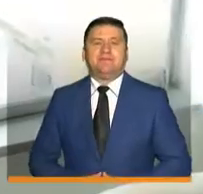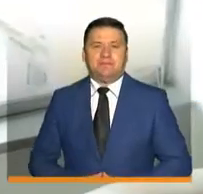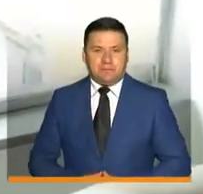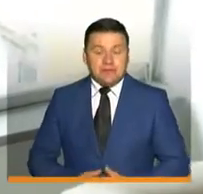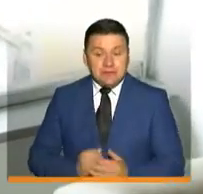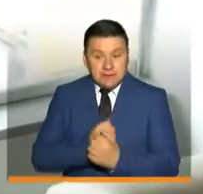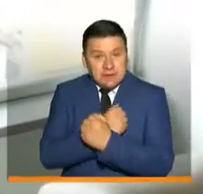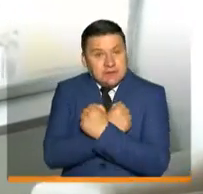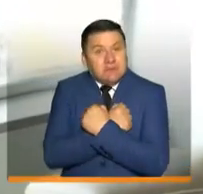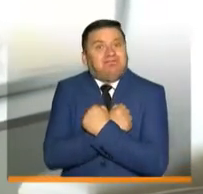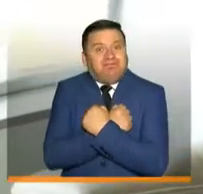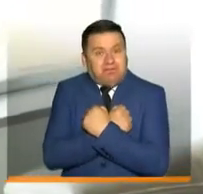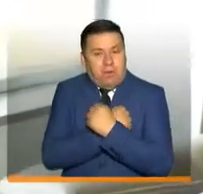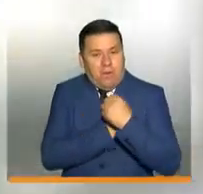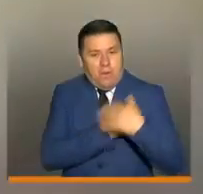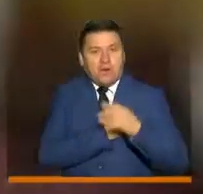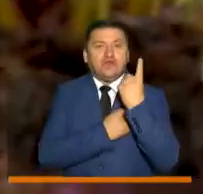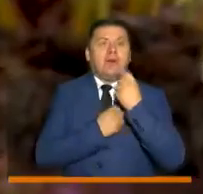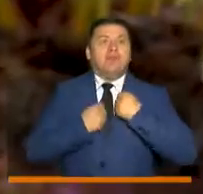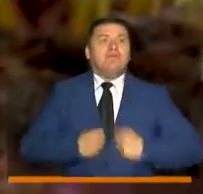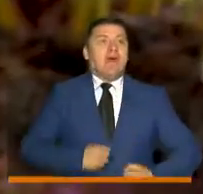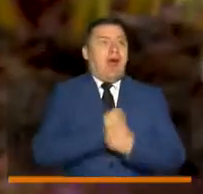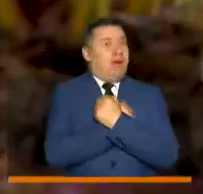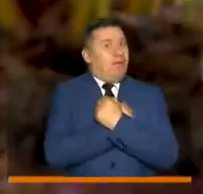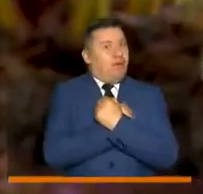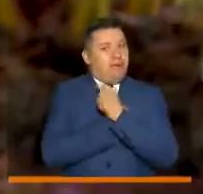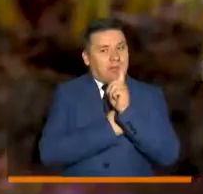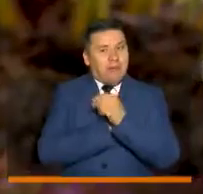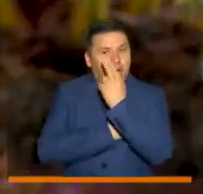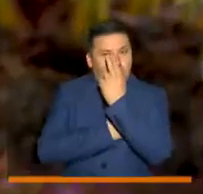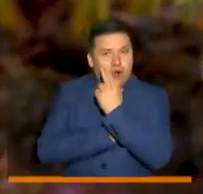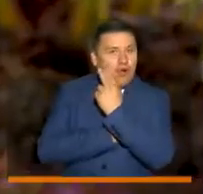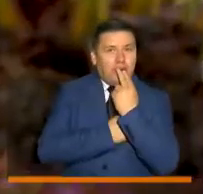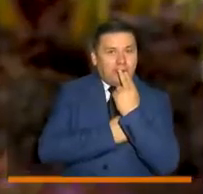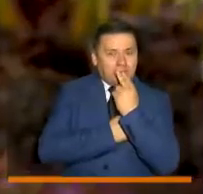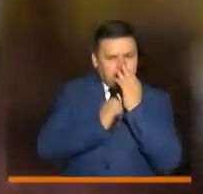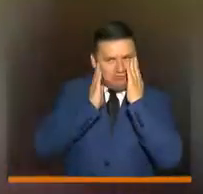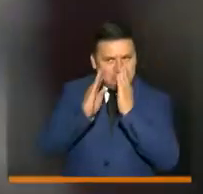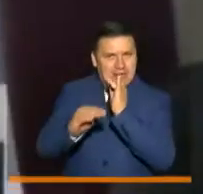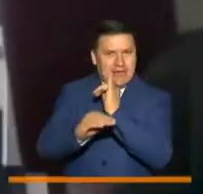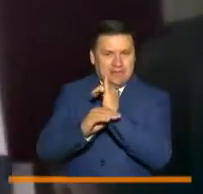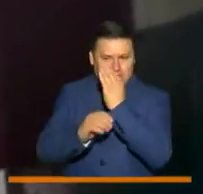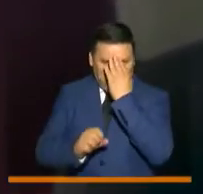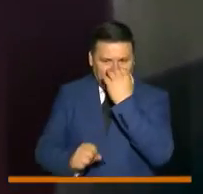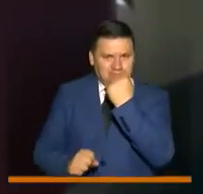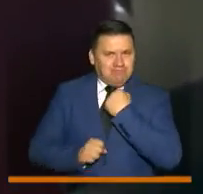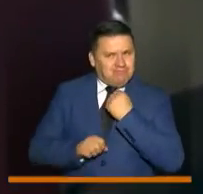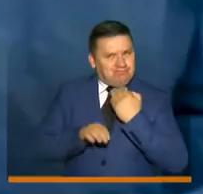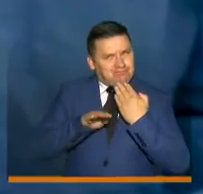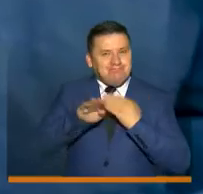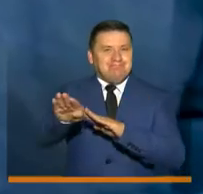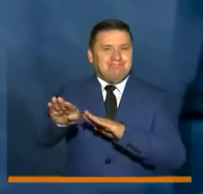El amor se lleva no solo en el uniforme, sino también en el compromiso que uno tiene con la institución.